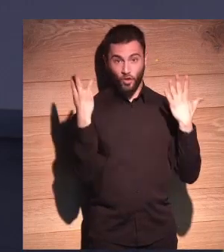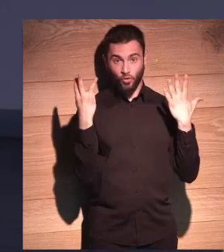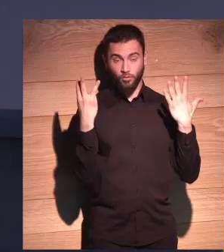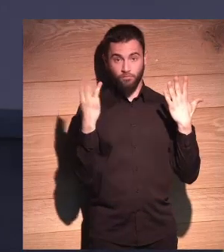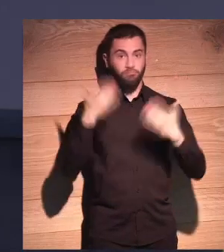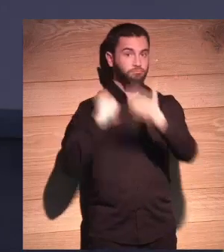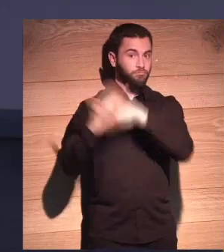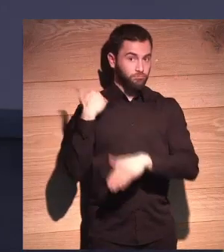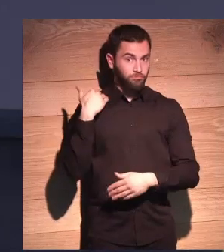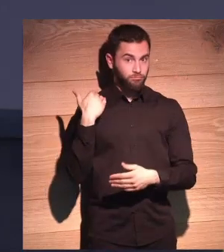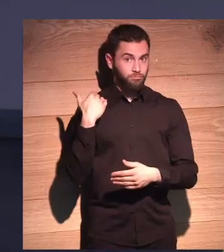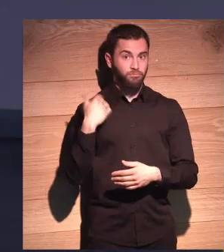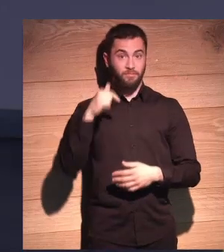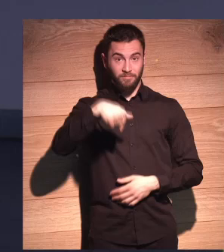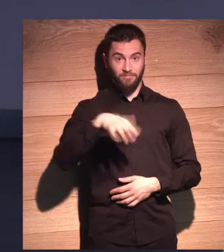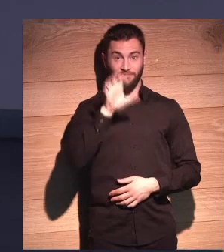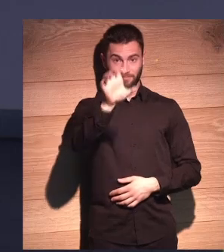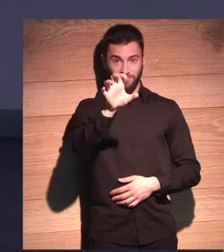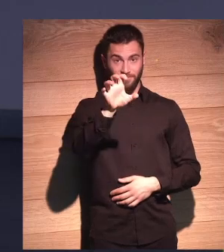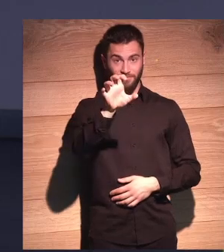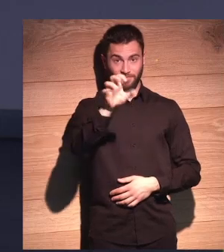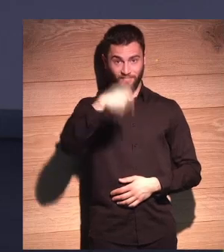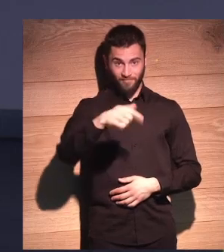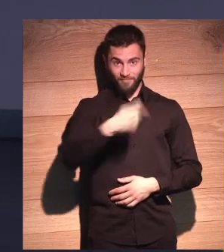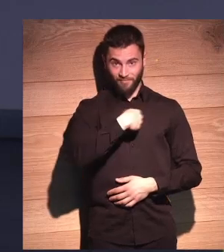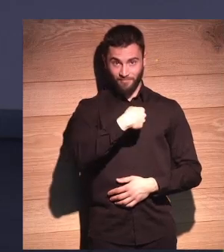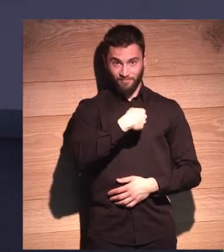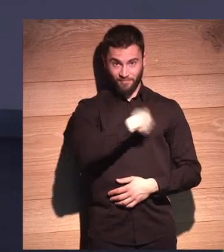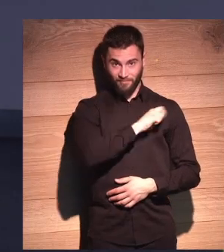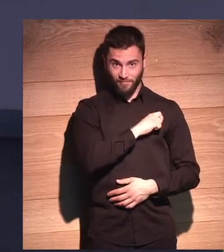2018, en este país, en el nuestro,